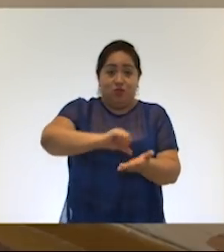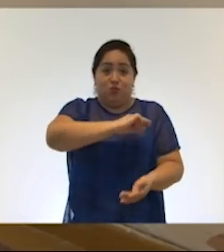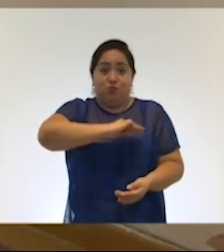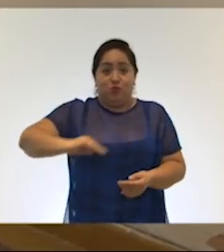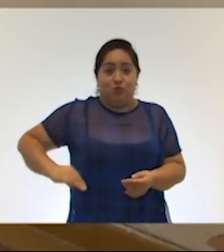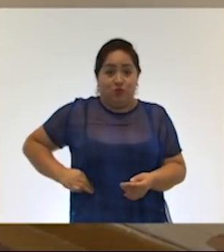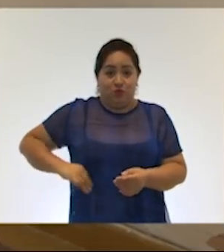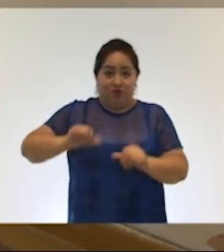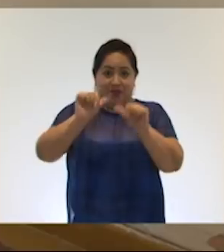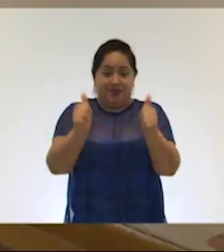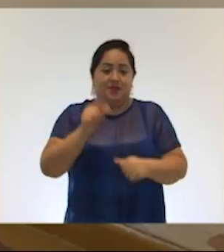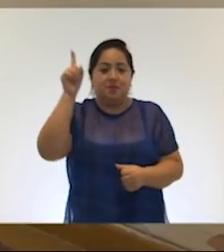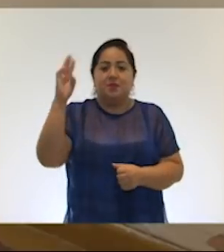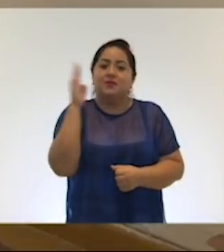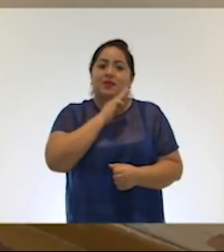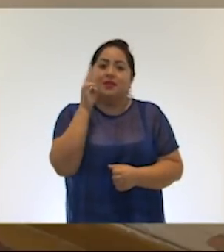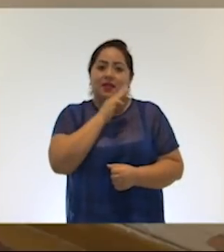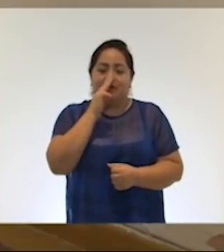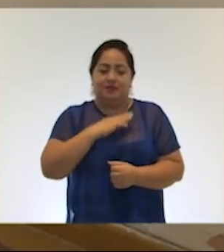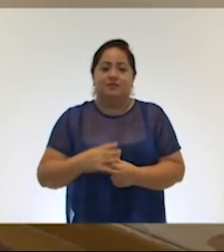de las Artes de Mazatlán.